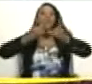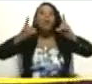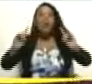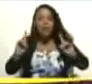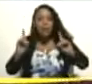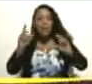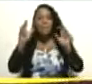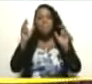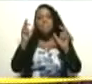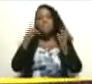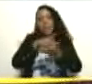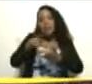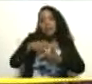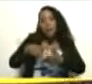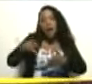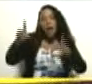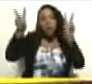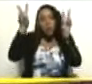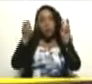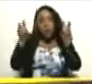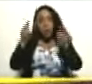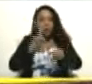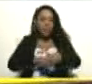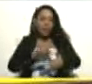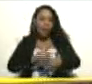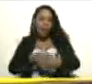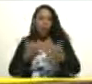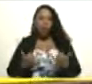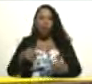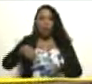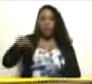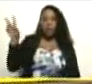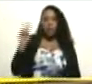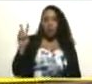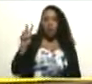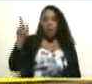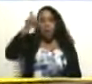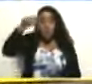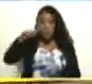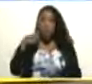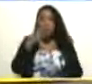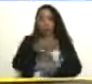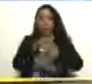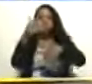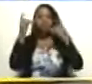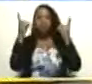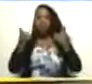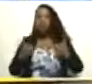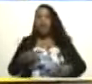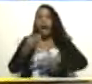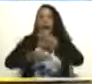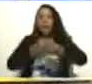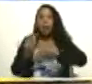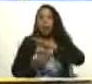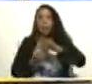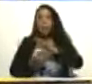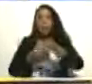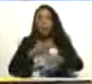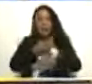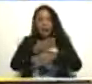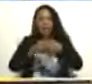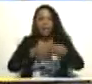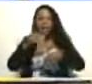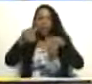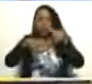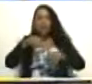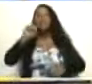nueva, de una nueva época. Y el pueblo salió a votar y decidió las bases electorales y decidió que